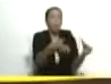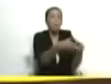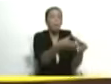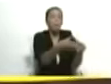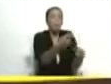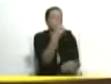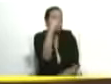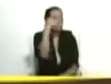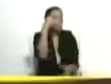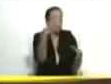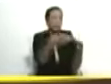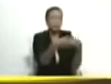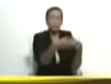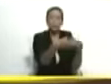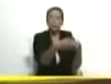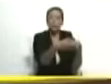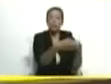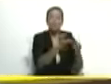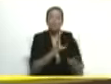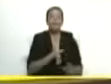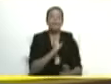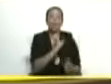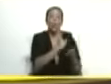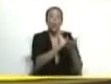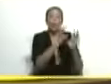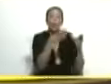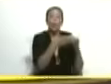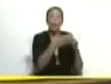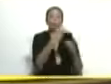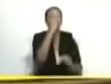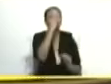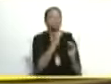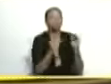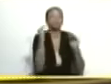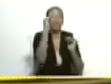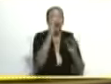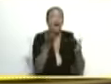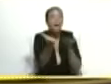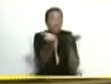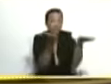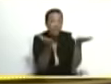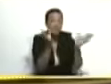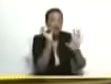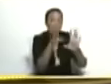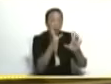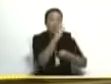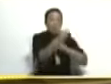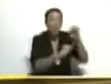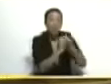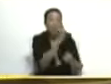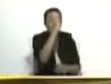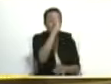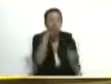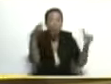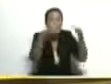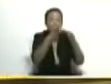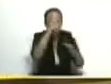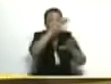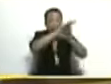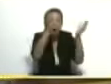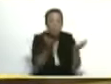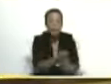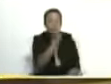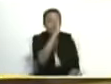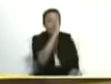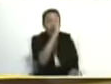en manos de las élites, al servicio del Fondo Monetario Internacional, del Banco Mundial,